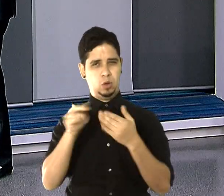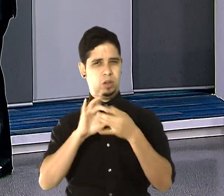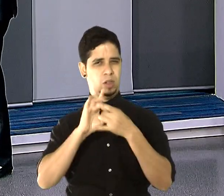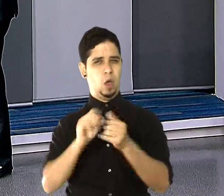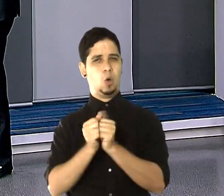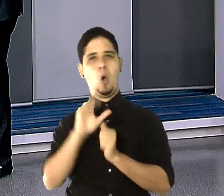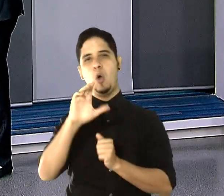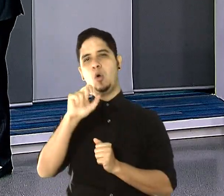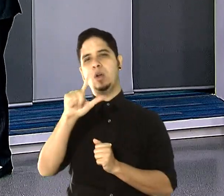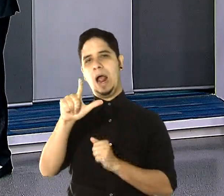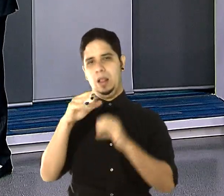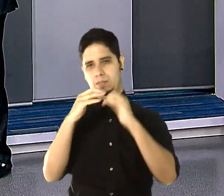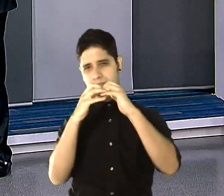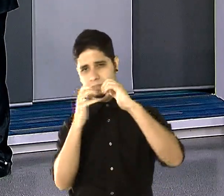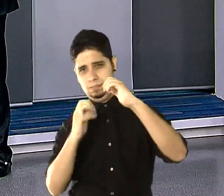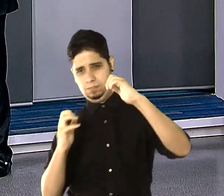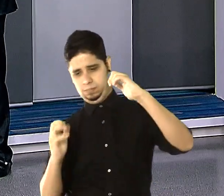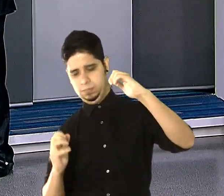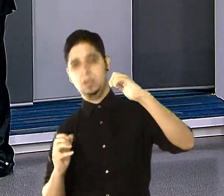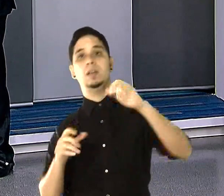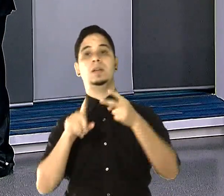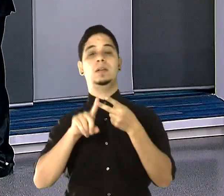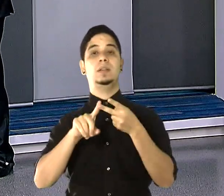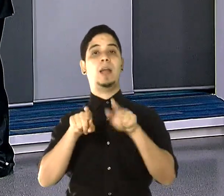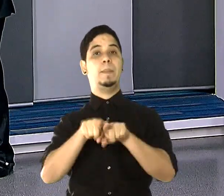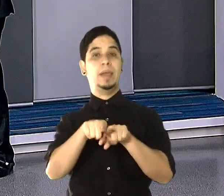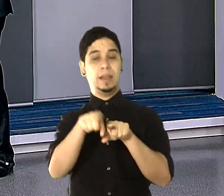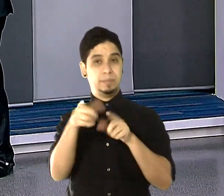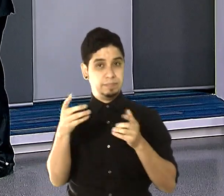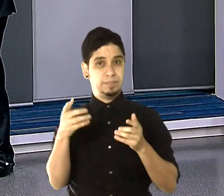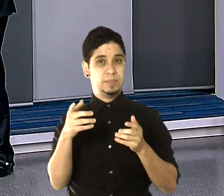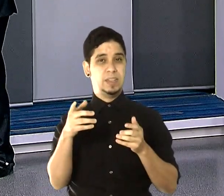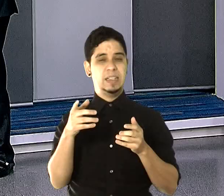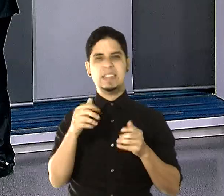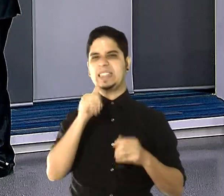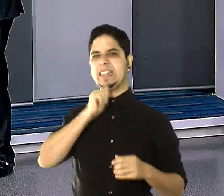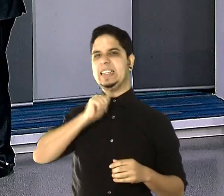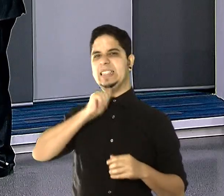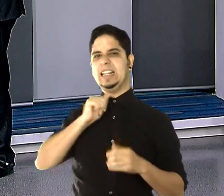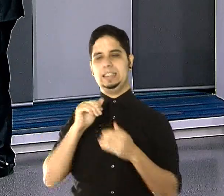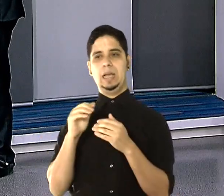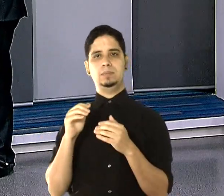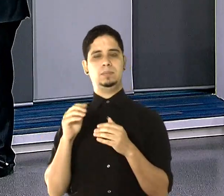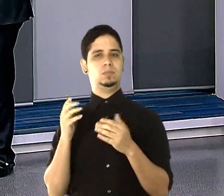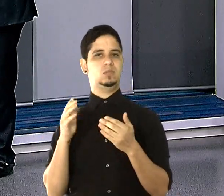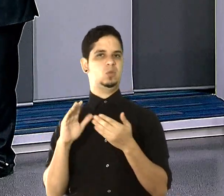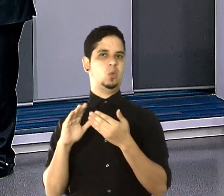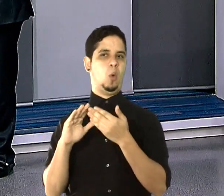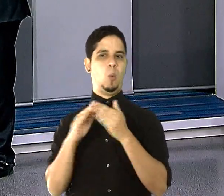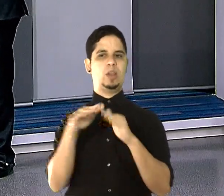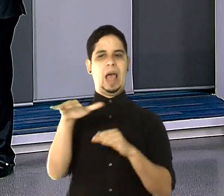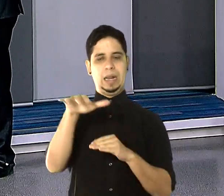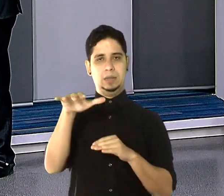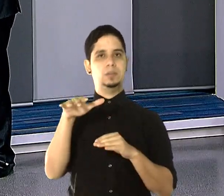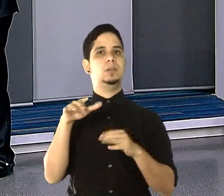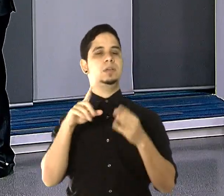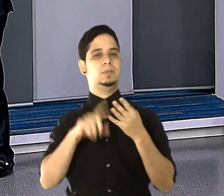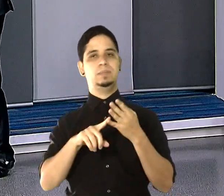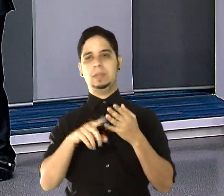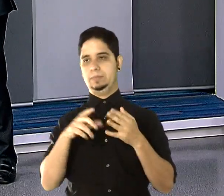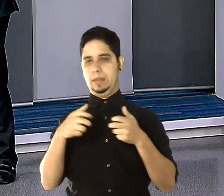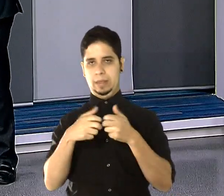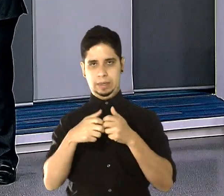Recursos Naturales, resiliencia comunitaria, muy importante en todo Puerto Rico, redundancia energética, control de inundaciones, energía